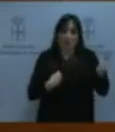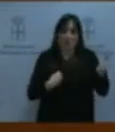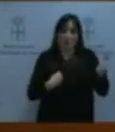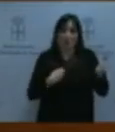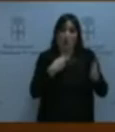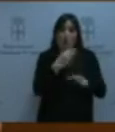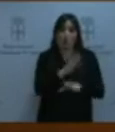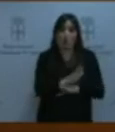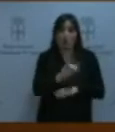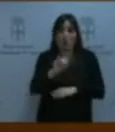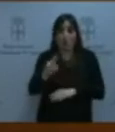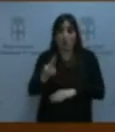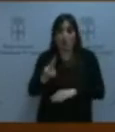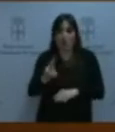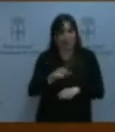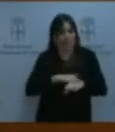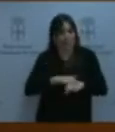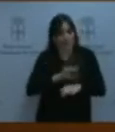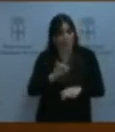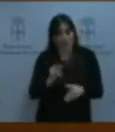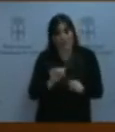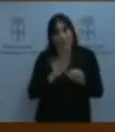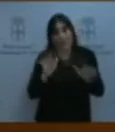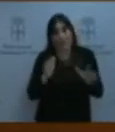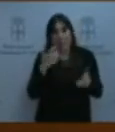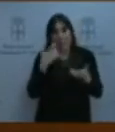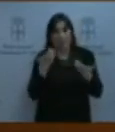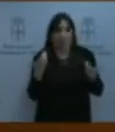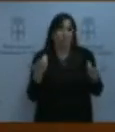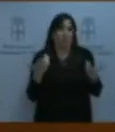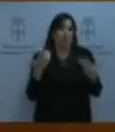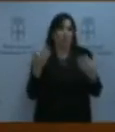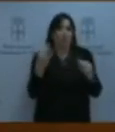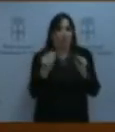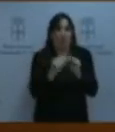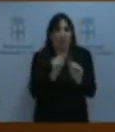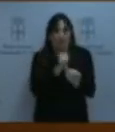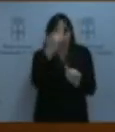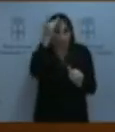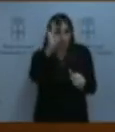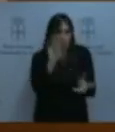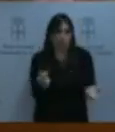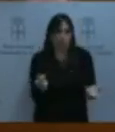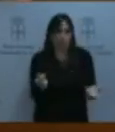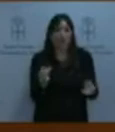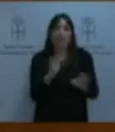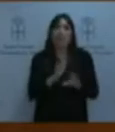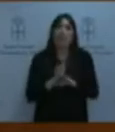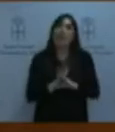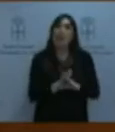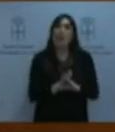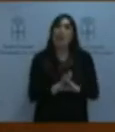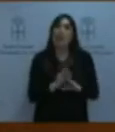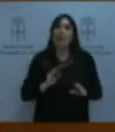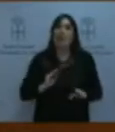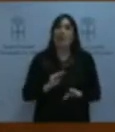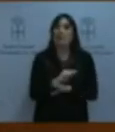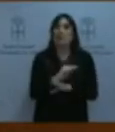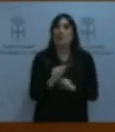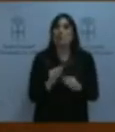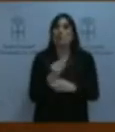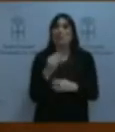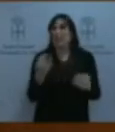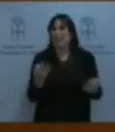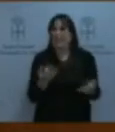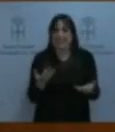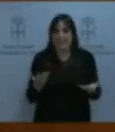eso contamos con ello, evidentemente. Pero además de eso, ¿qué va a pasar con la inversión productiva? ¿Qué vamos a hacer para intentar mejorar un poco la